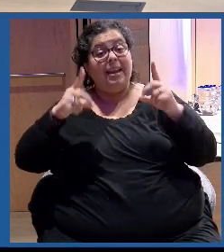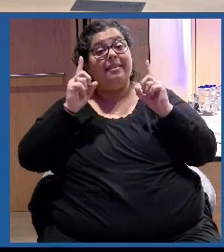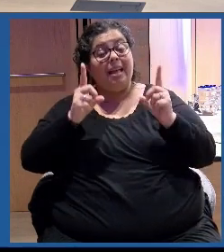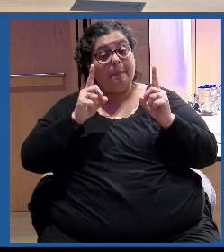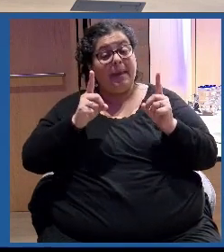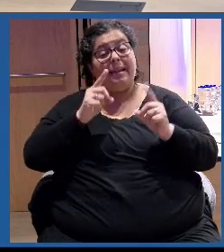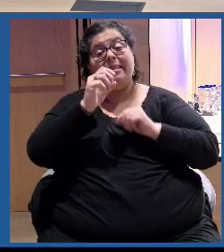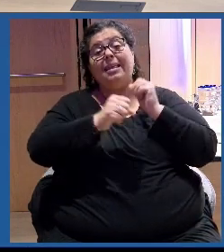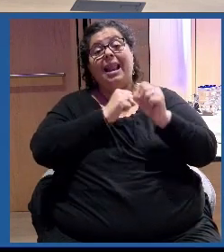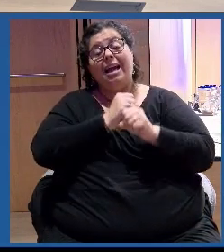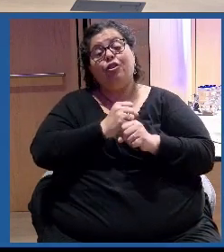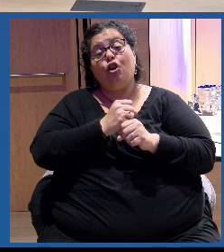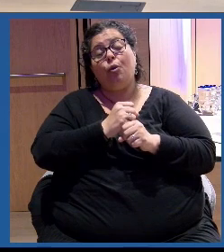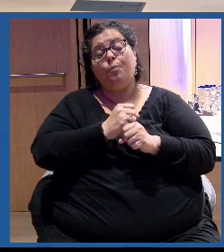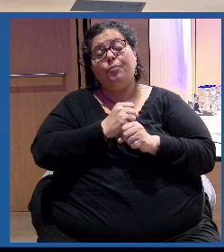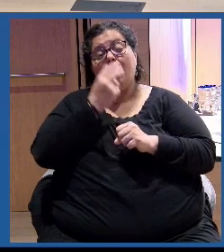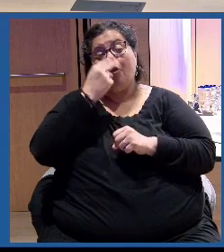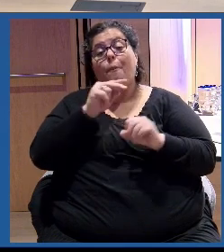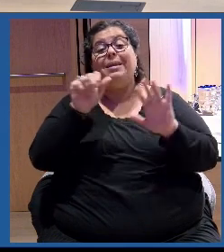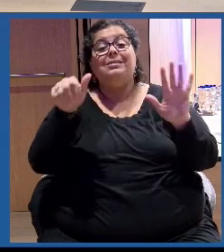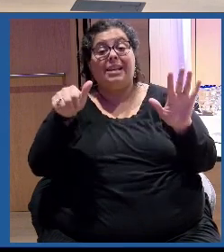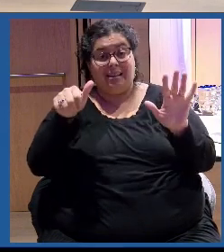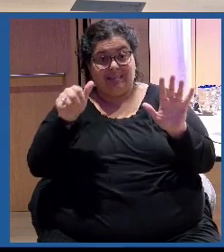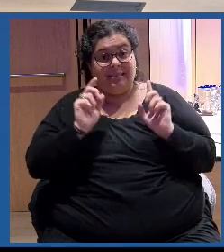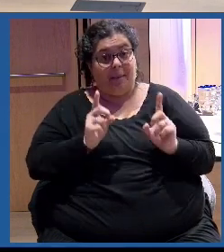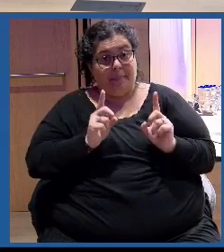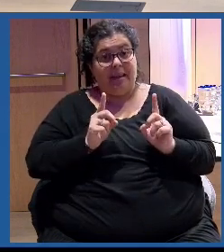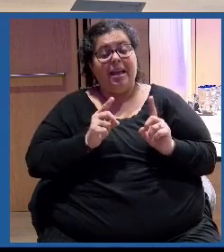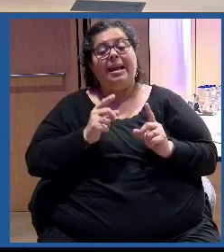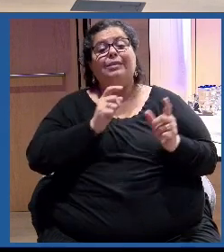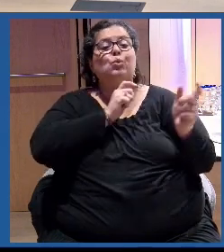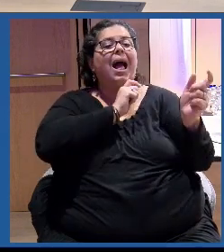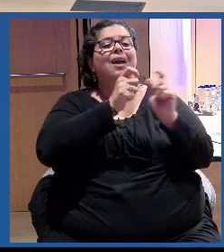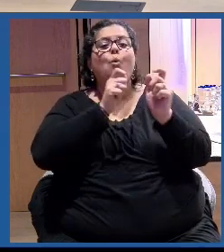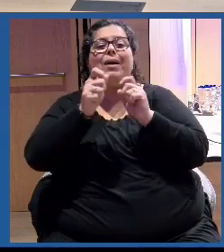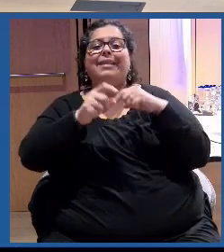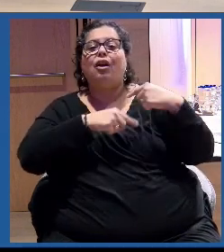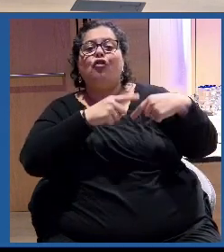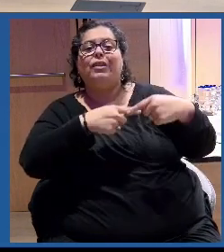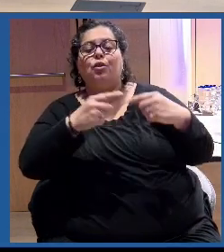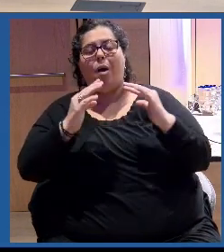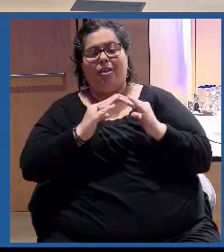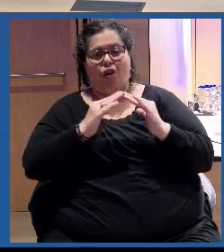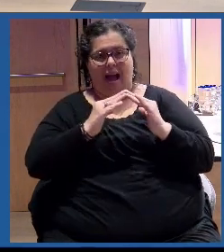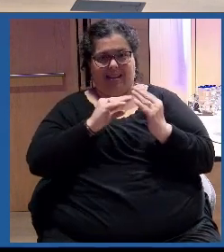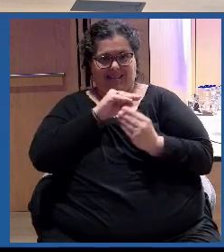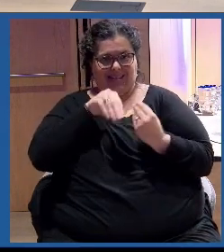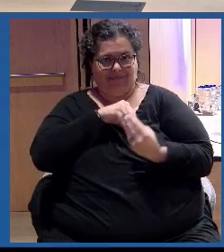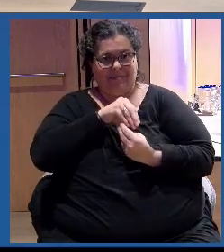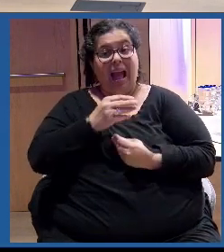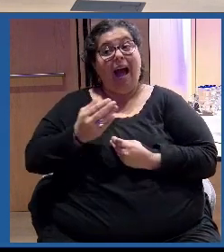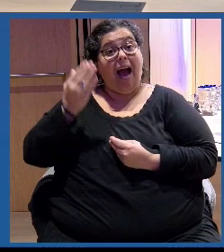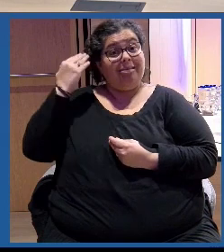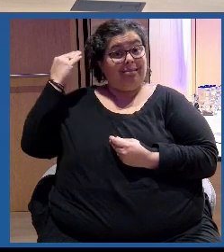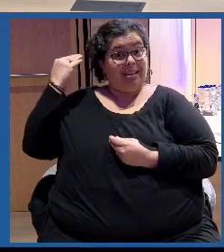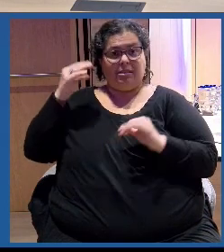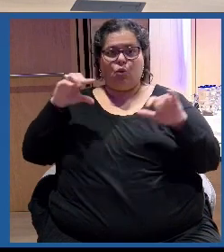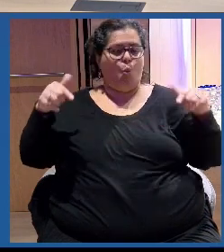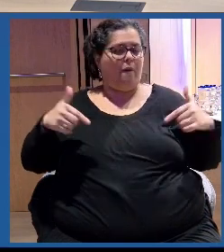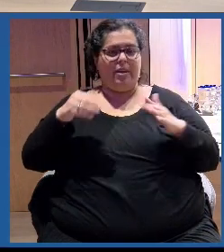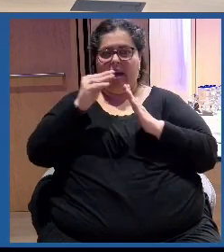año 2006, 2006, en la encuesta continua de hogares. Anteriormente no habían datos sobre las